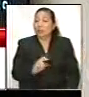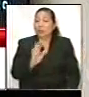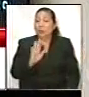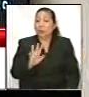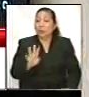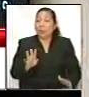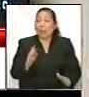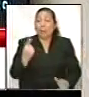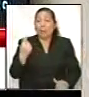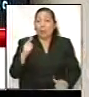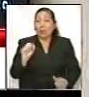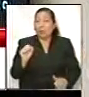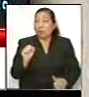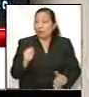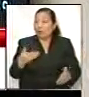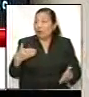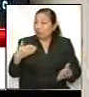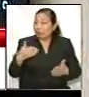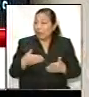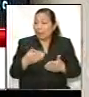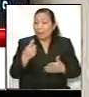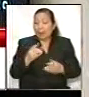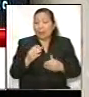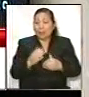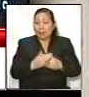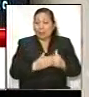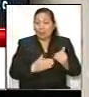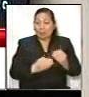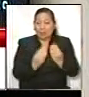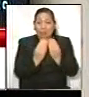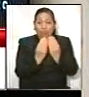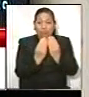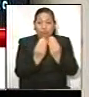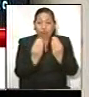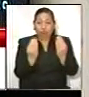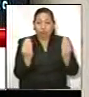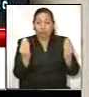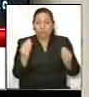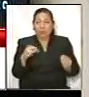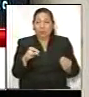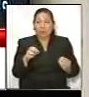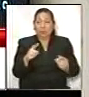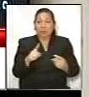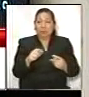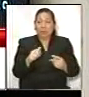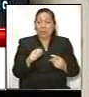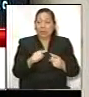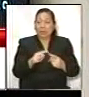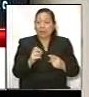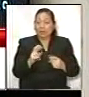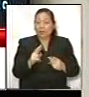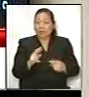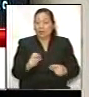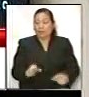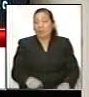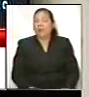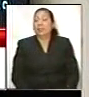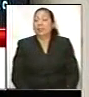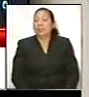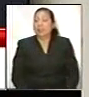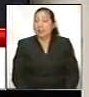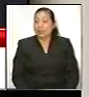259 millones de soles es la inversión estimada para la construcción de la represa de Paltiture. Esto es en